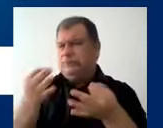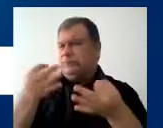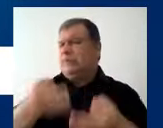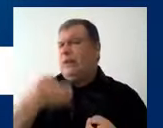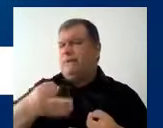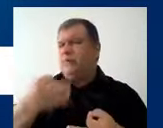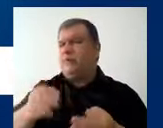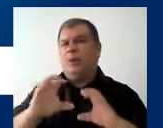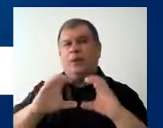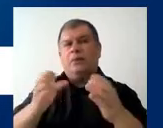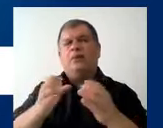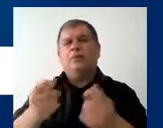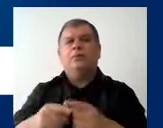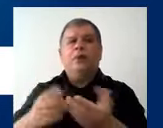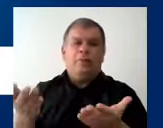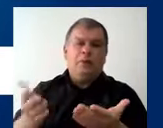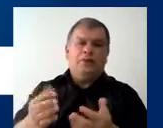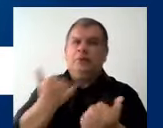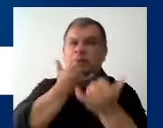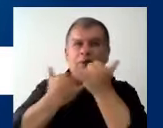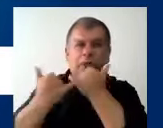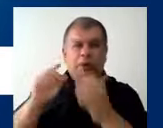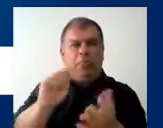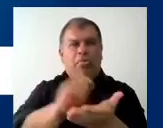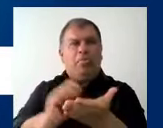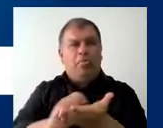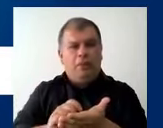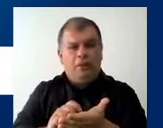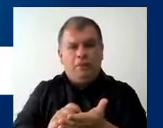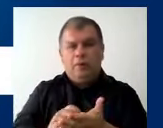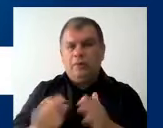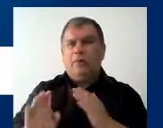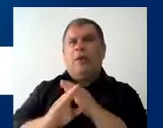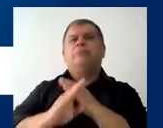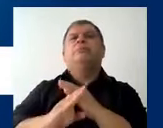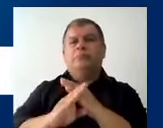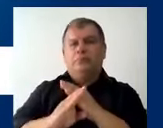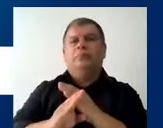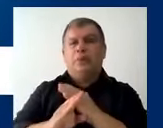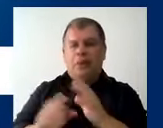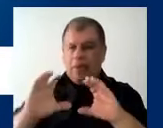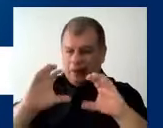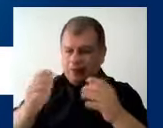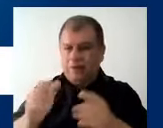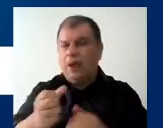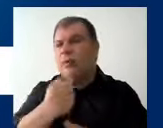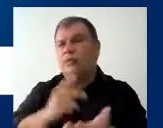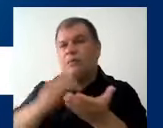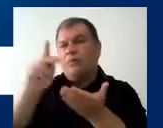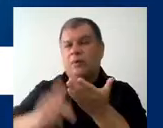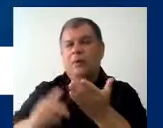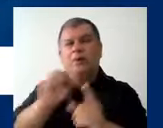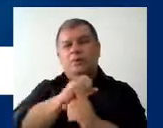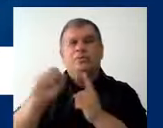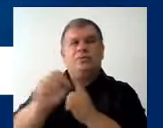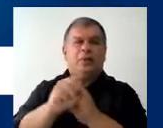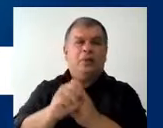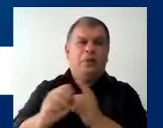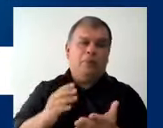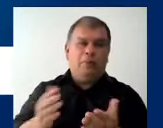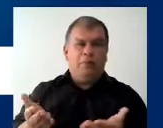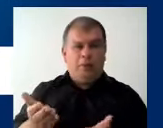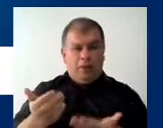su clasificación muchas veces puede ser errada. Y eso a veces les impide clasificar a algunos programas sociales como la pensión